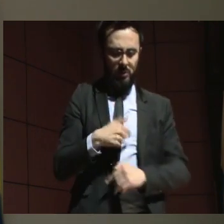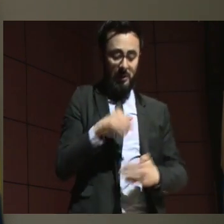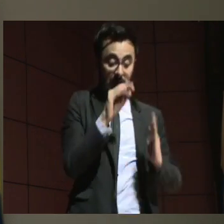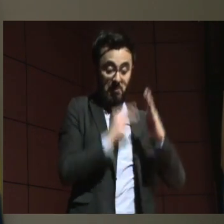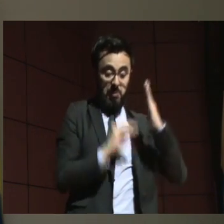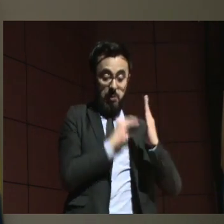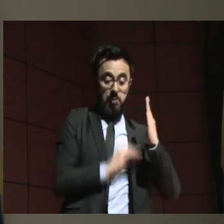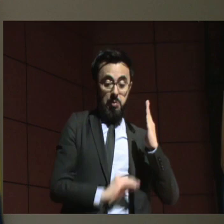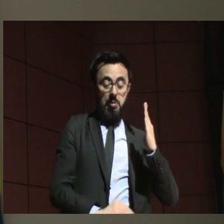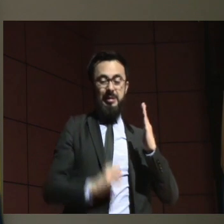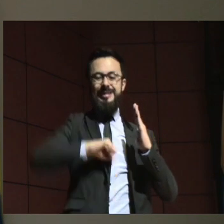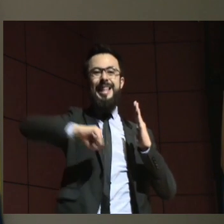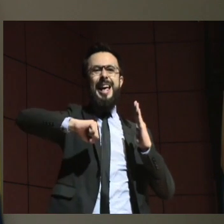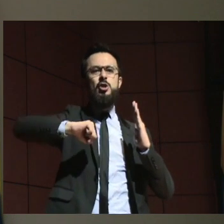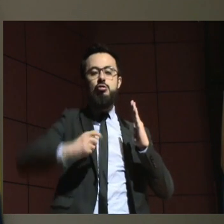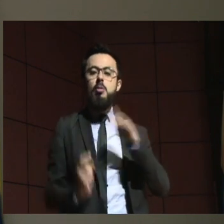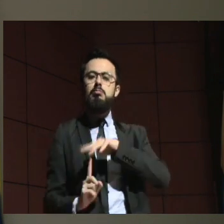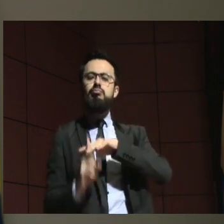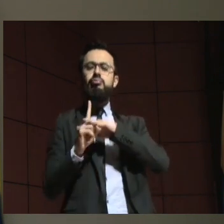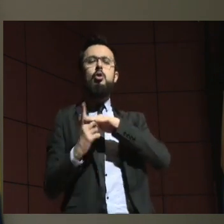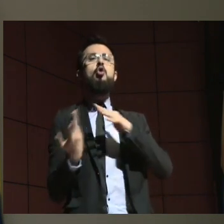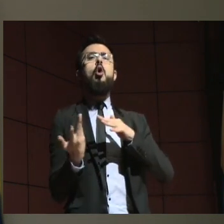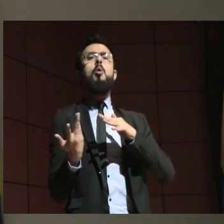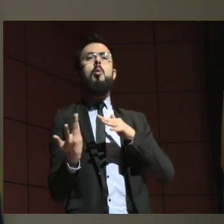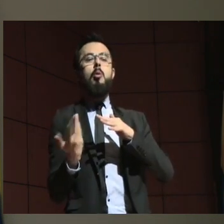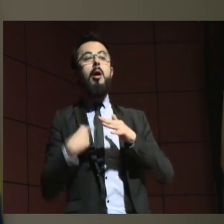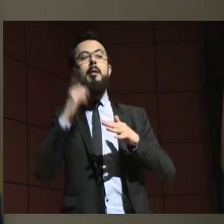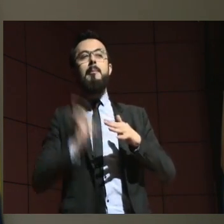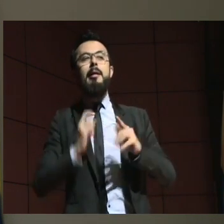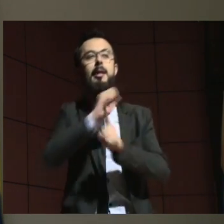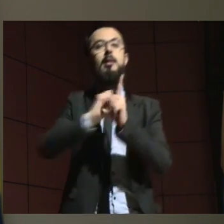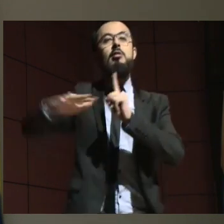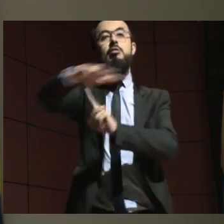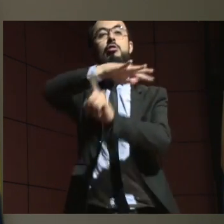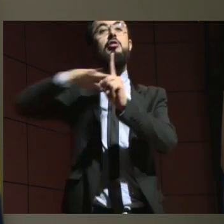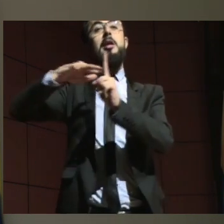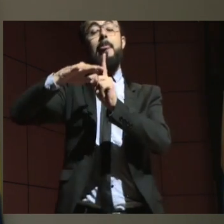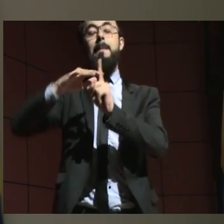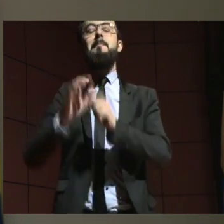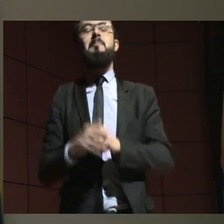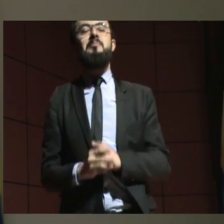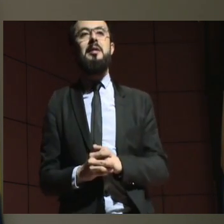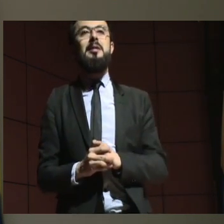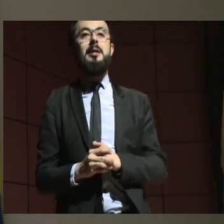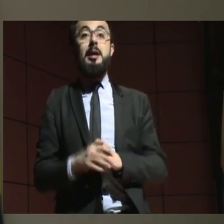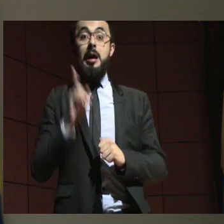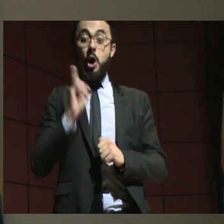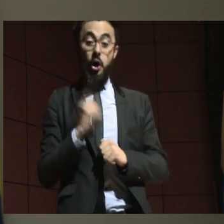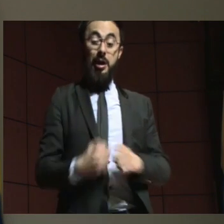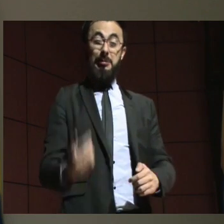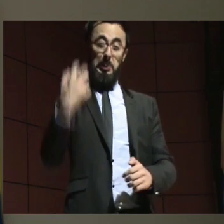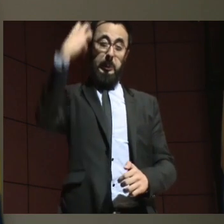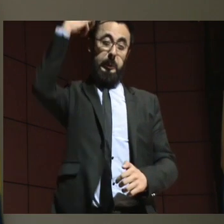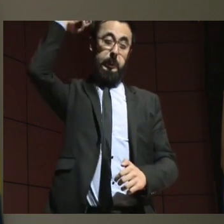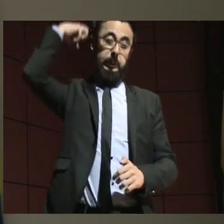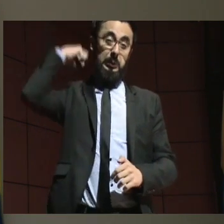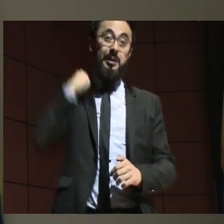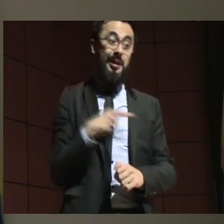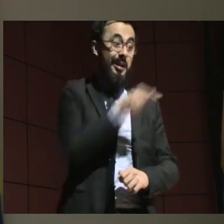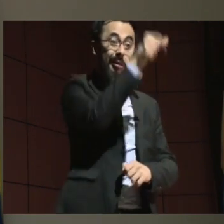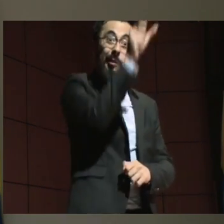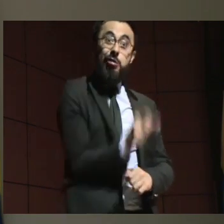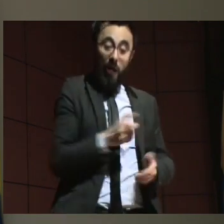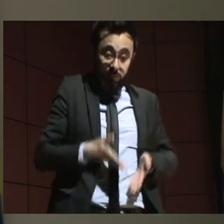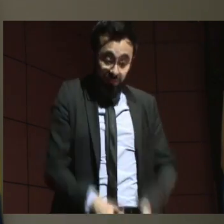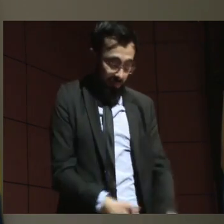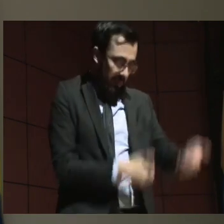El primer modelo es el modelo de prescindencia, el modelo de la prescindencia, que ve la discapacidad como un castigo o como una maldición, a